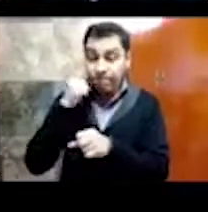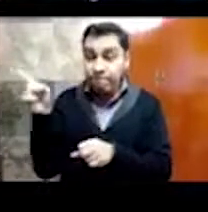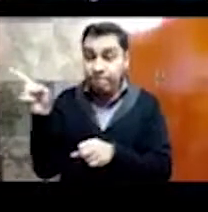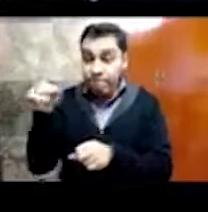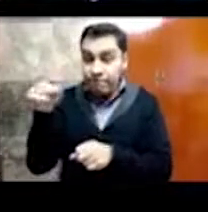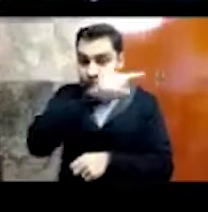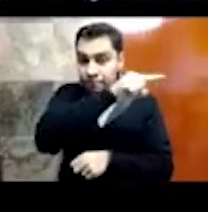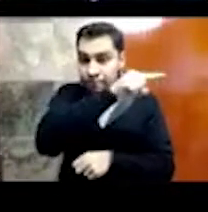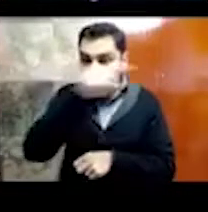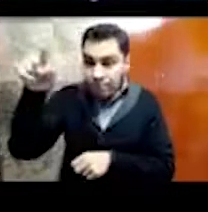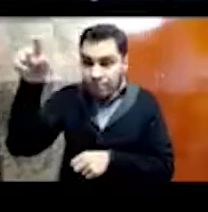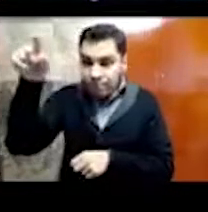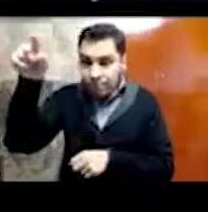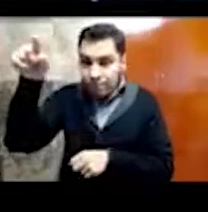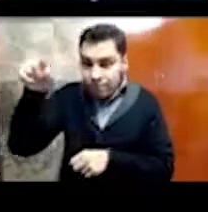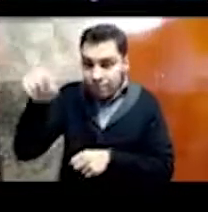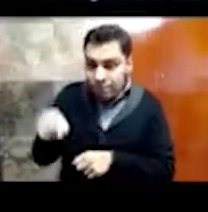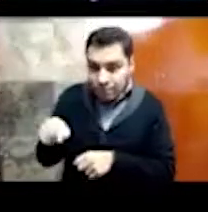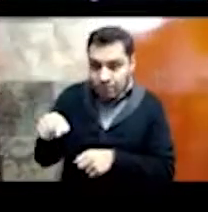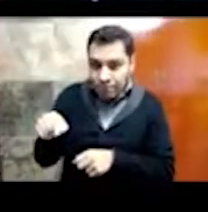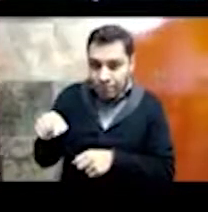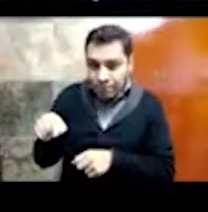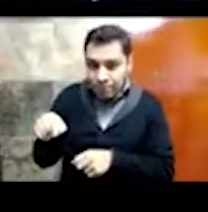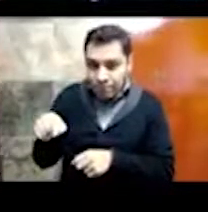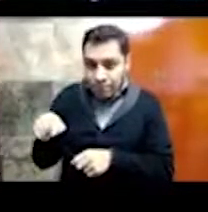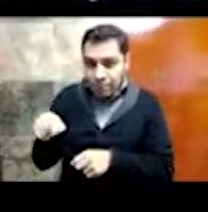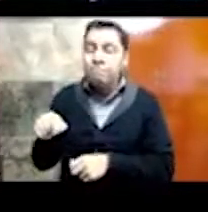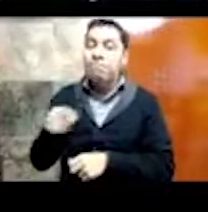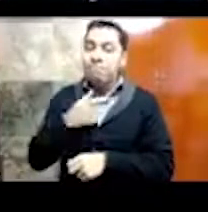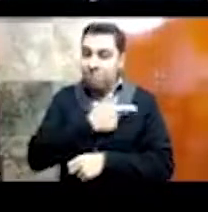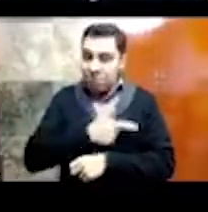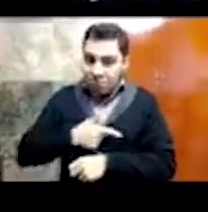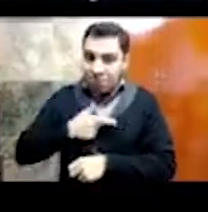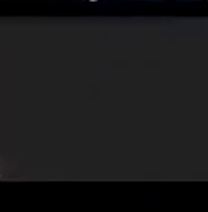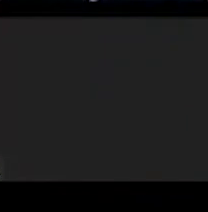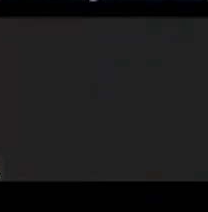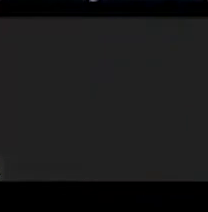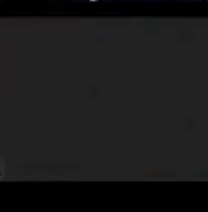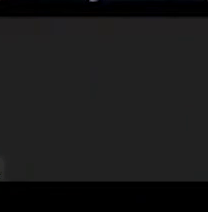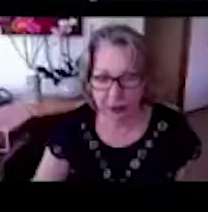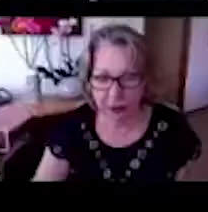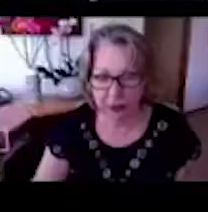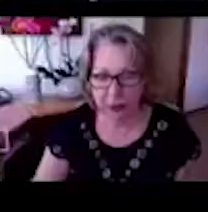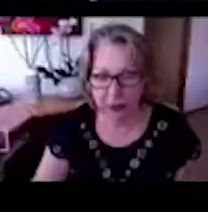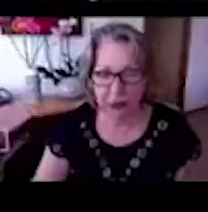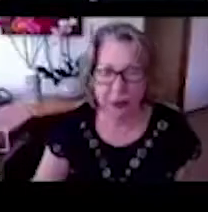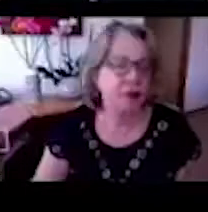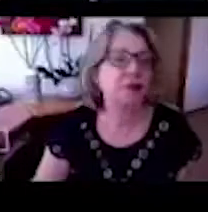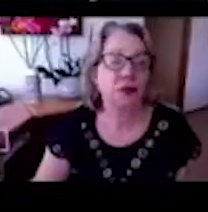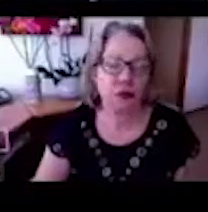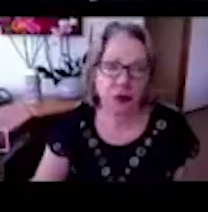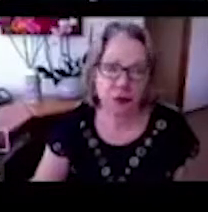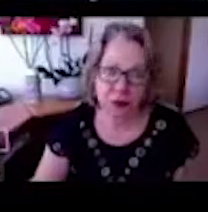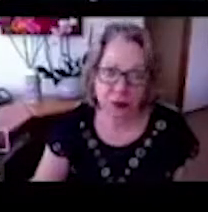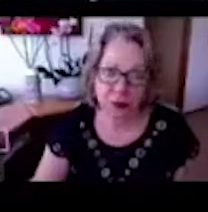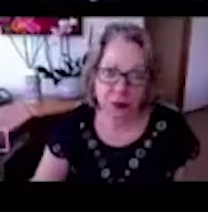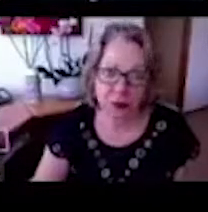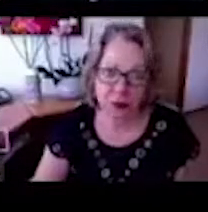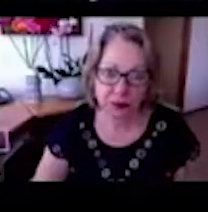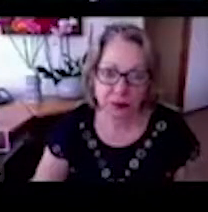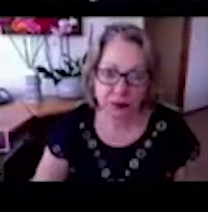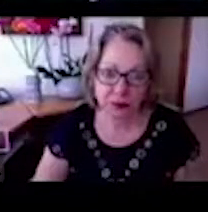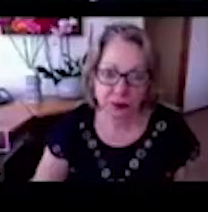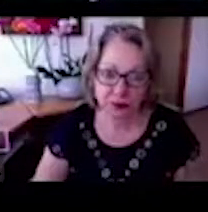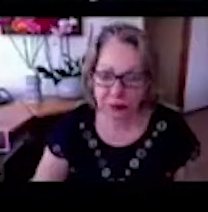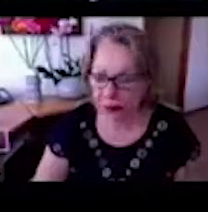sagrado, ¿no? Y que los límites serían aproximadamente por el lado norte las calles de Luis González Obregón y San